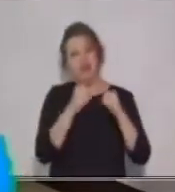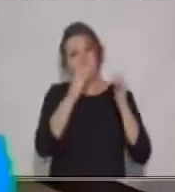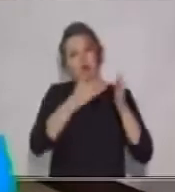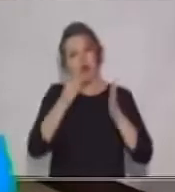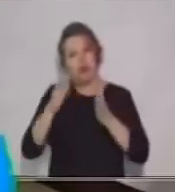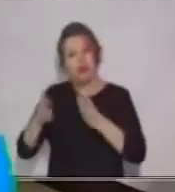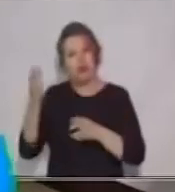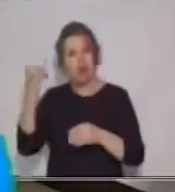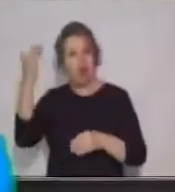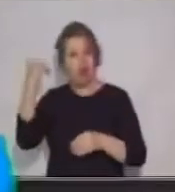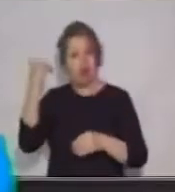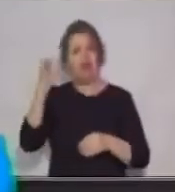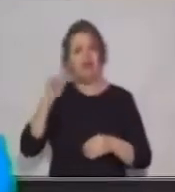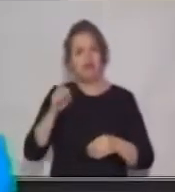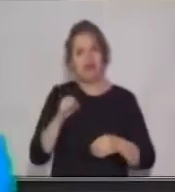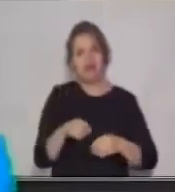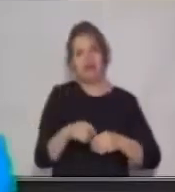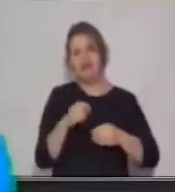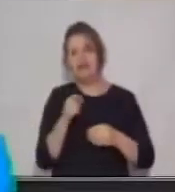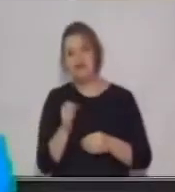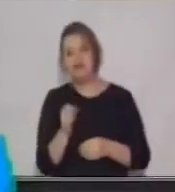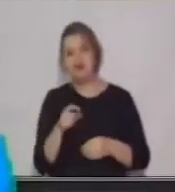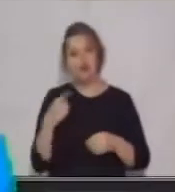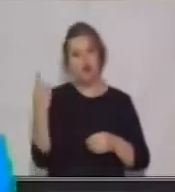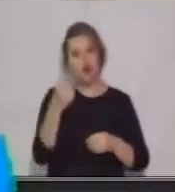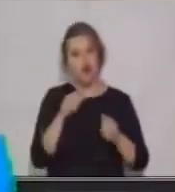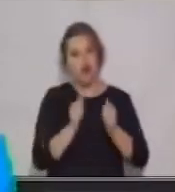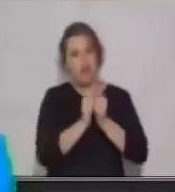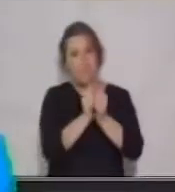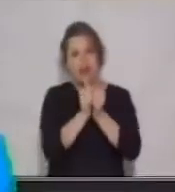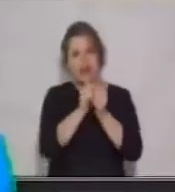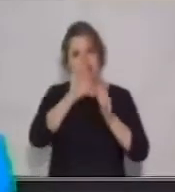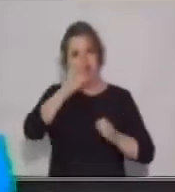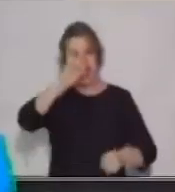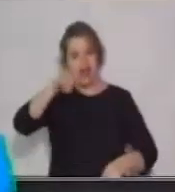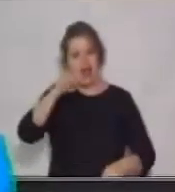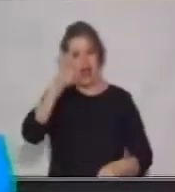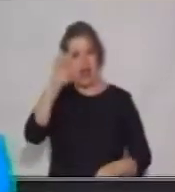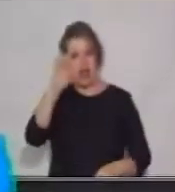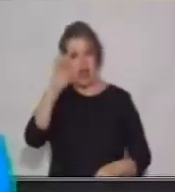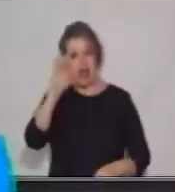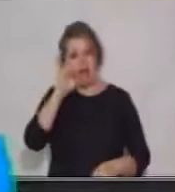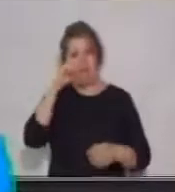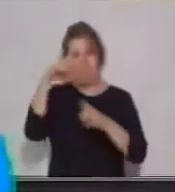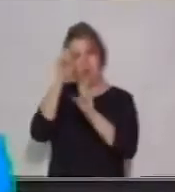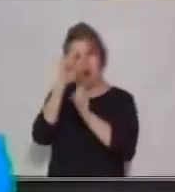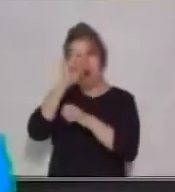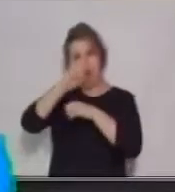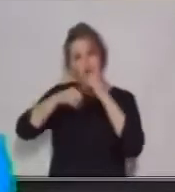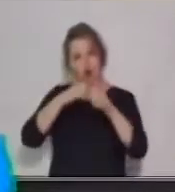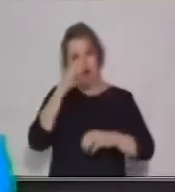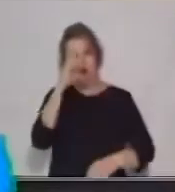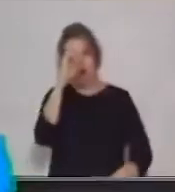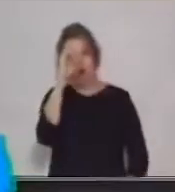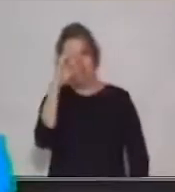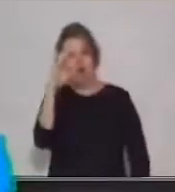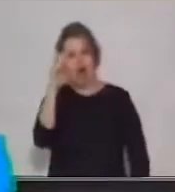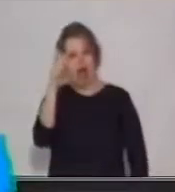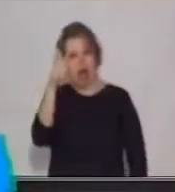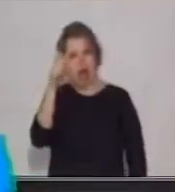Este valor que viene acompañando aquí al eje focal es 4c. 4c es igual